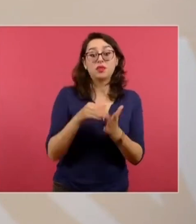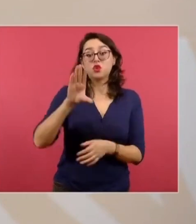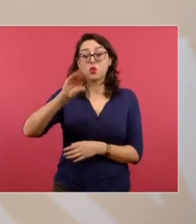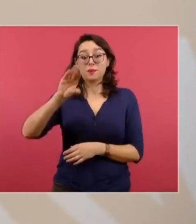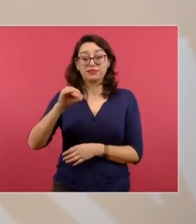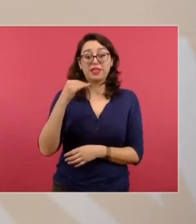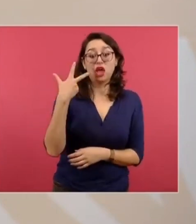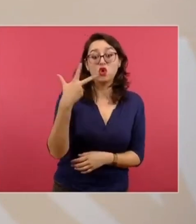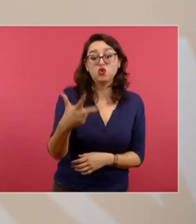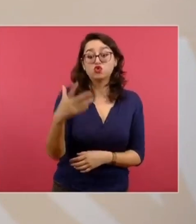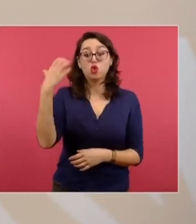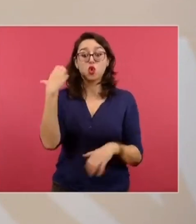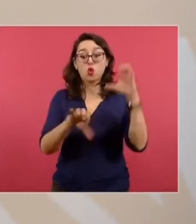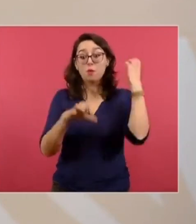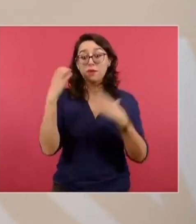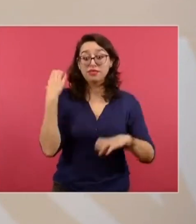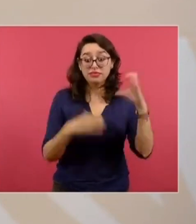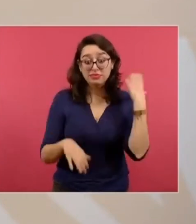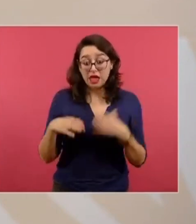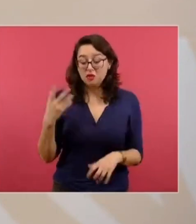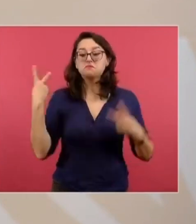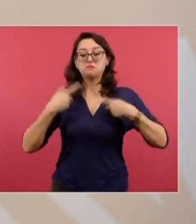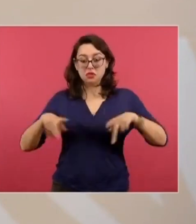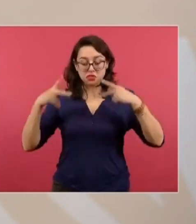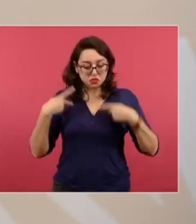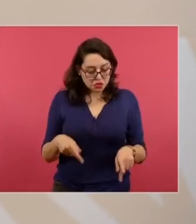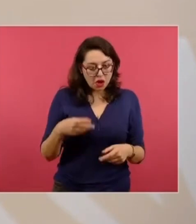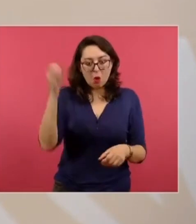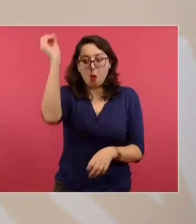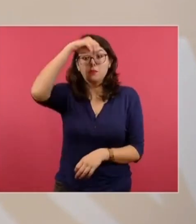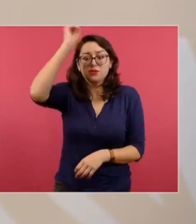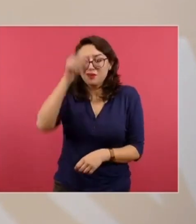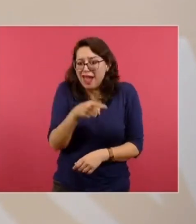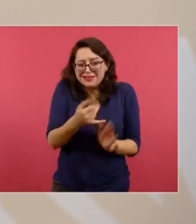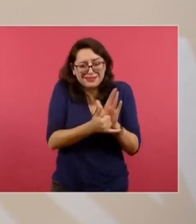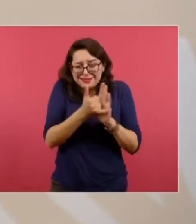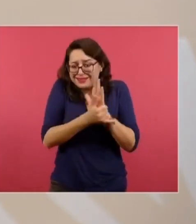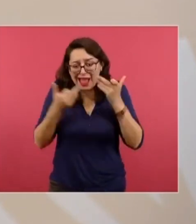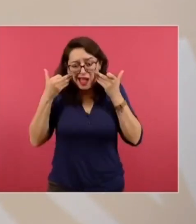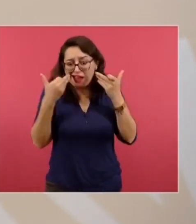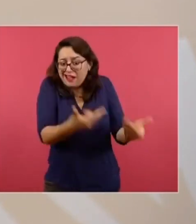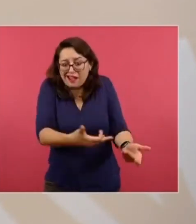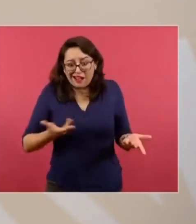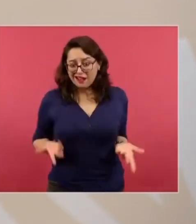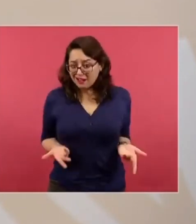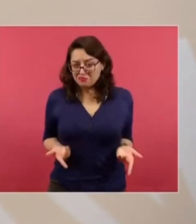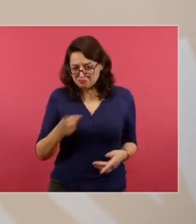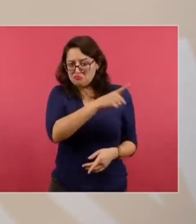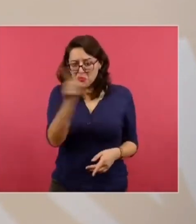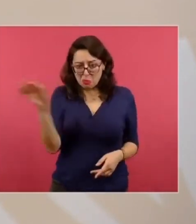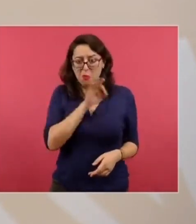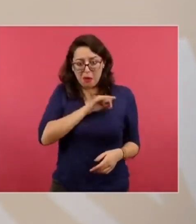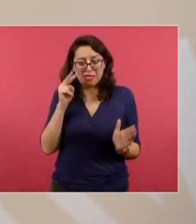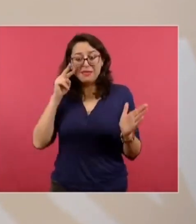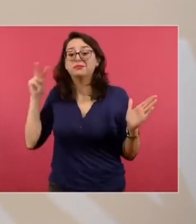304,498 comentarios de la gente que estuvo observando esos contenidos y están ahí para que lo puedan consultar.